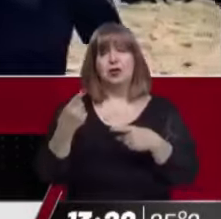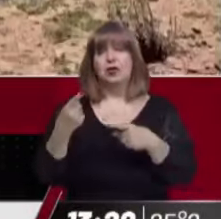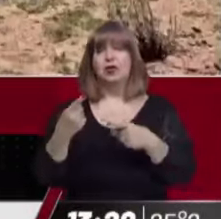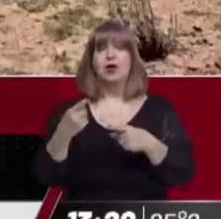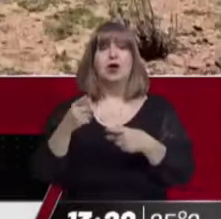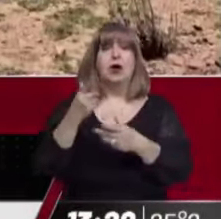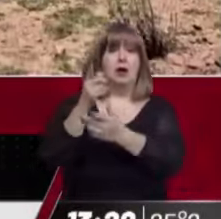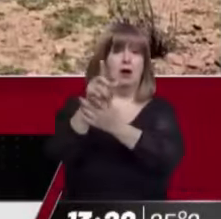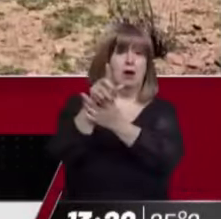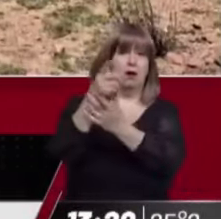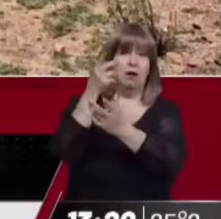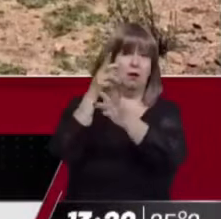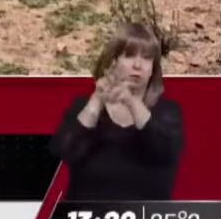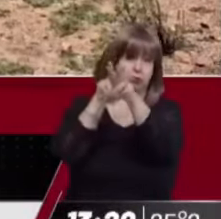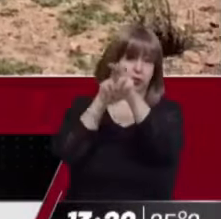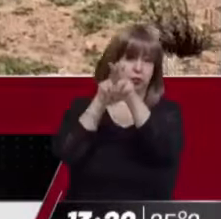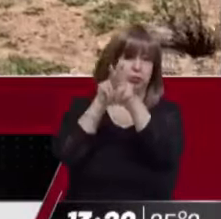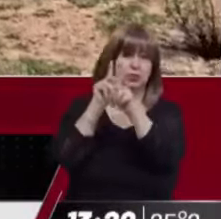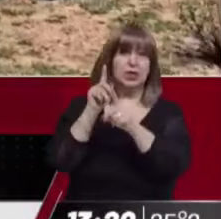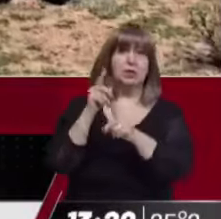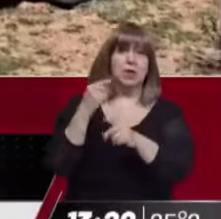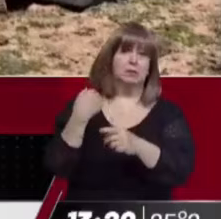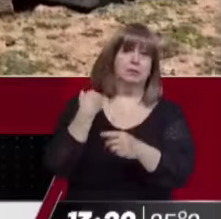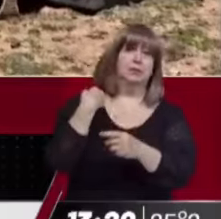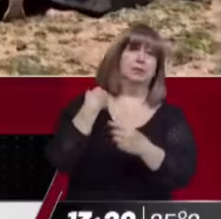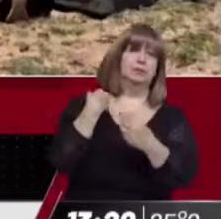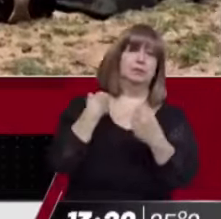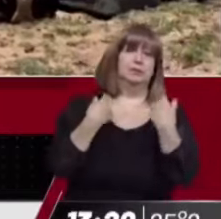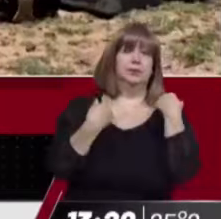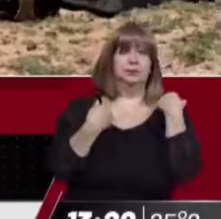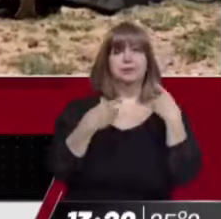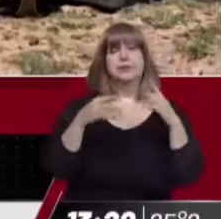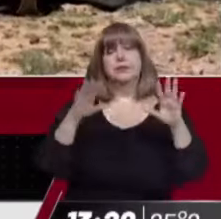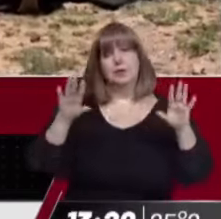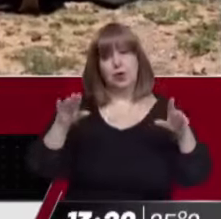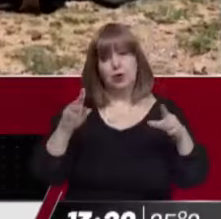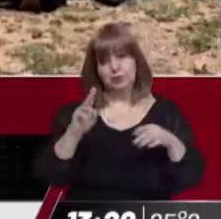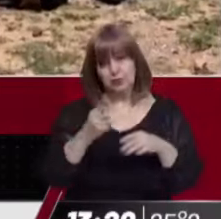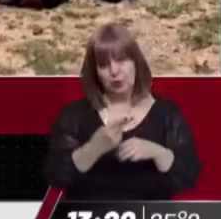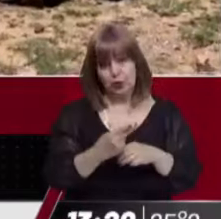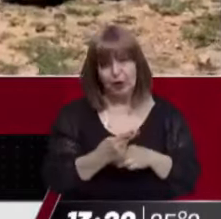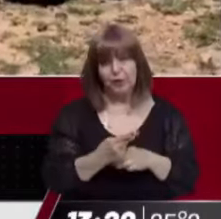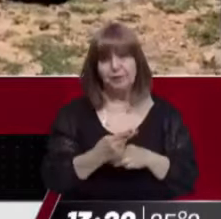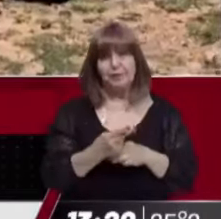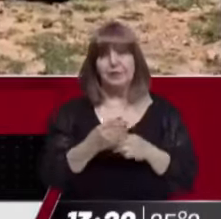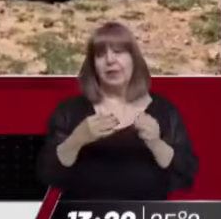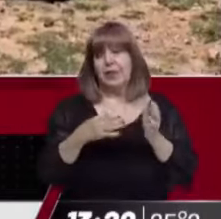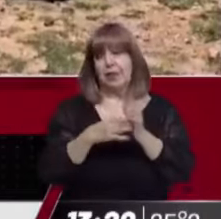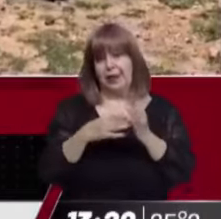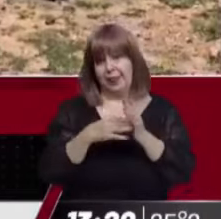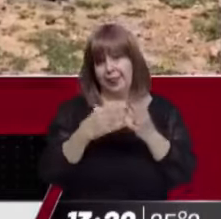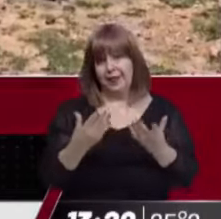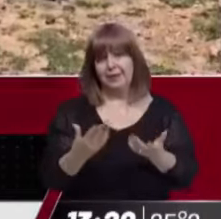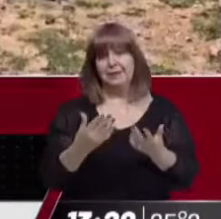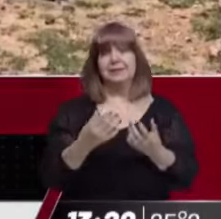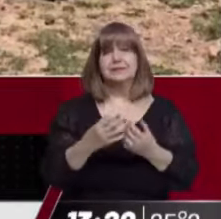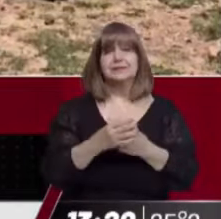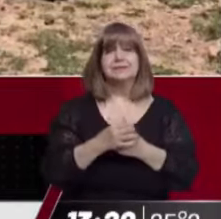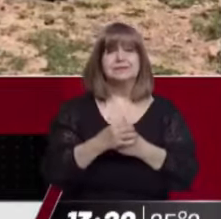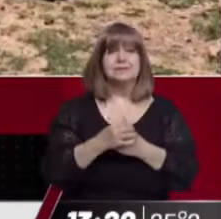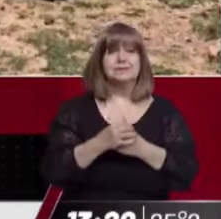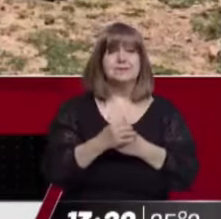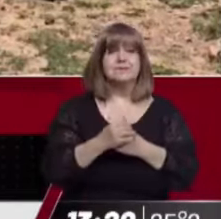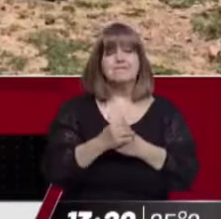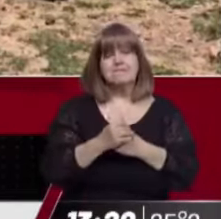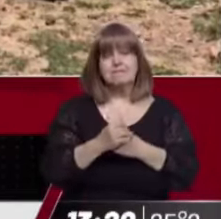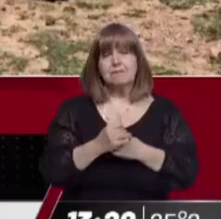Algunos se pueden encontrar y otros, que fue el caso de él, no se encontró. Bueno, vamos a cerrar. Gracias por esta invitación, ha sido muy emocionante, y el silencio